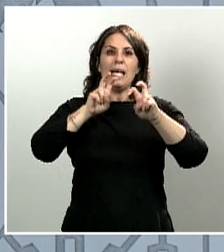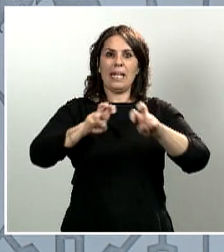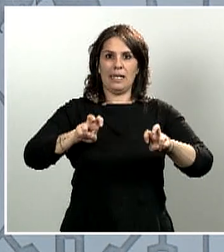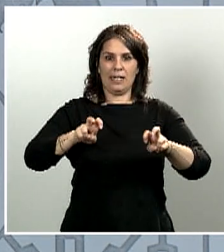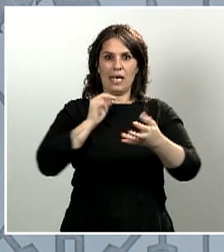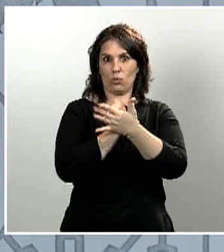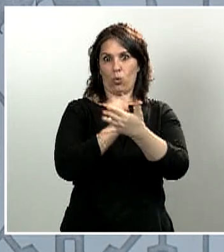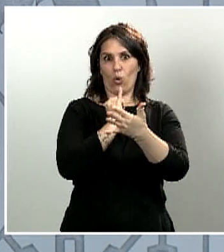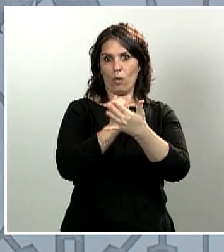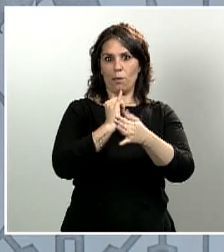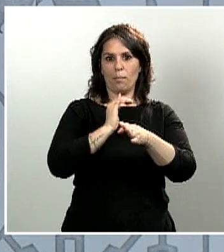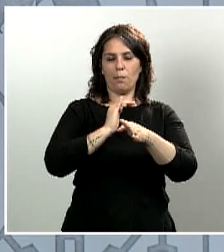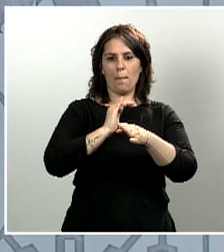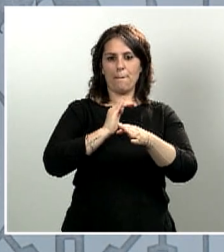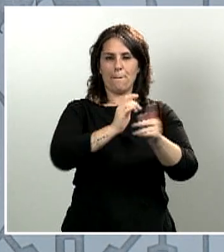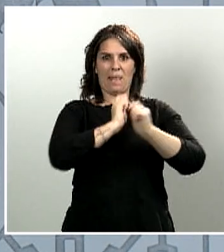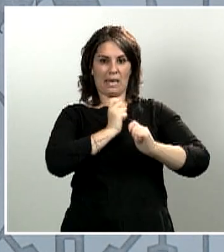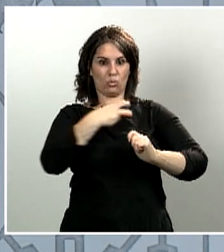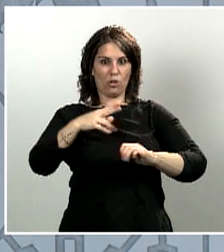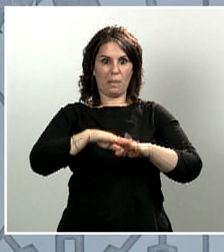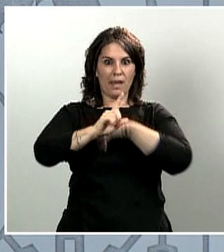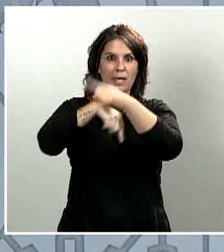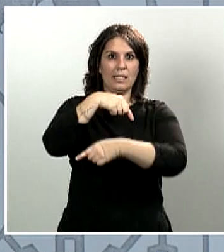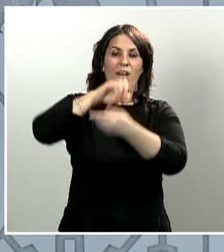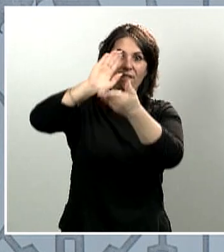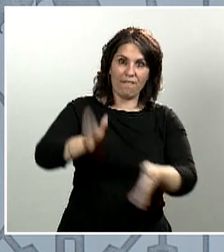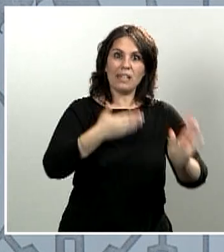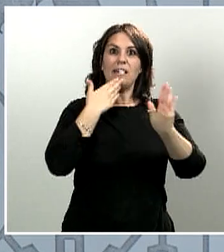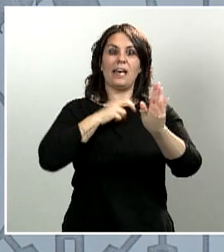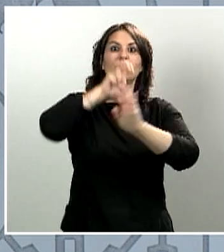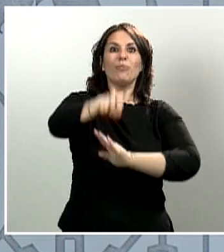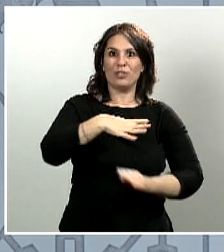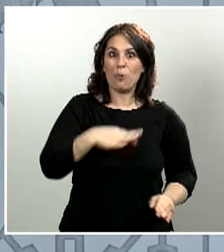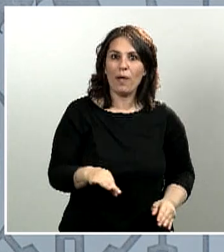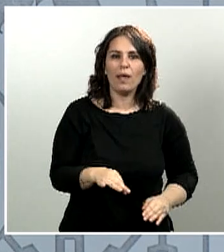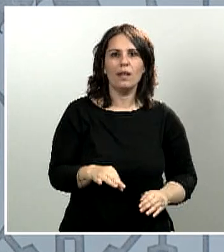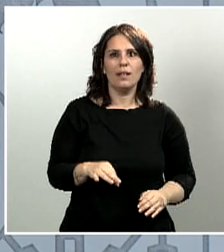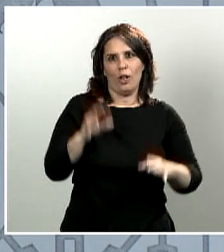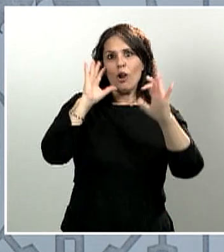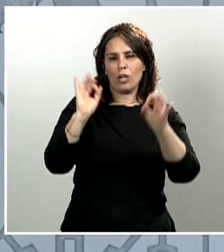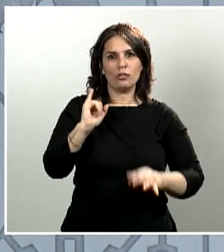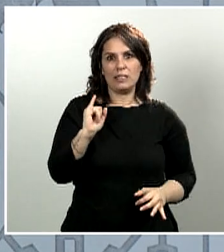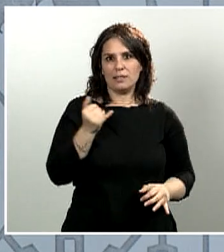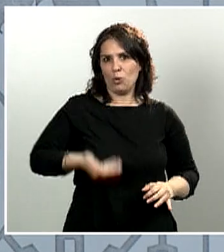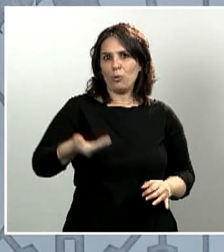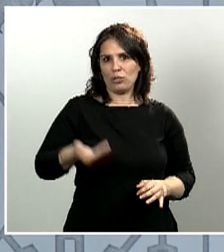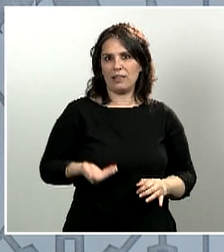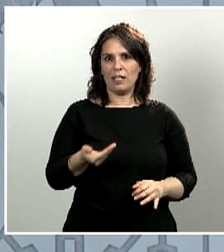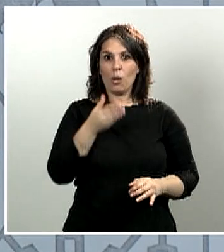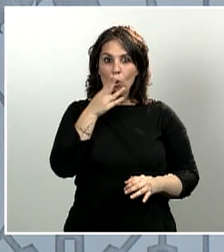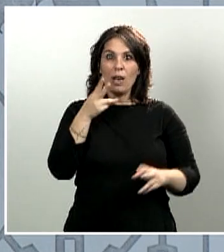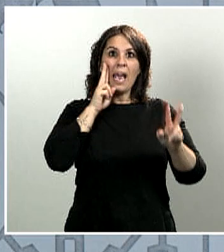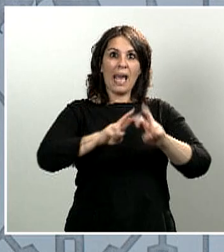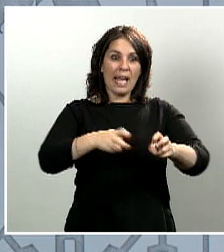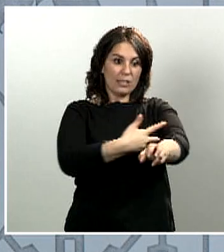fases, obviamente es muy importante el saber el número real de personas en nuestra población, o al menos